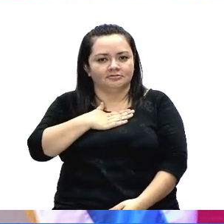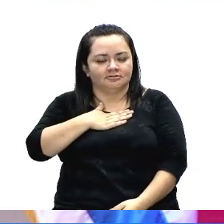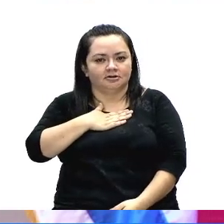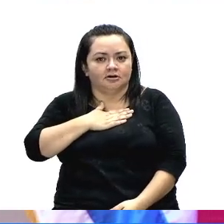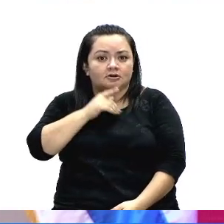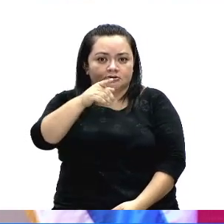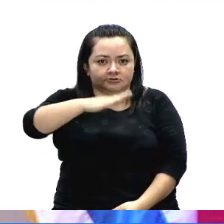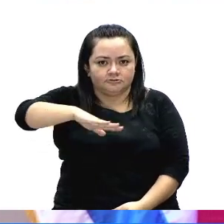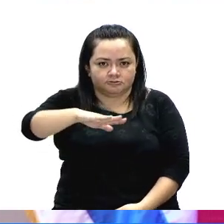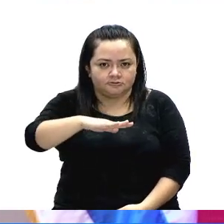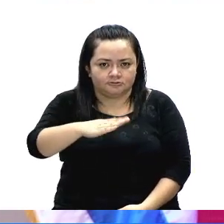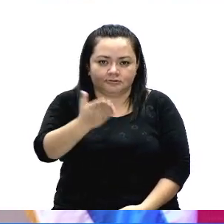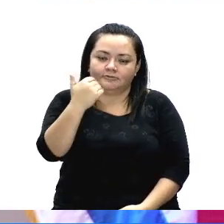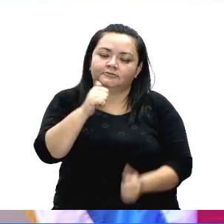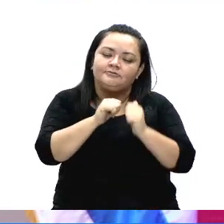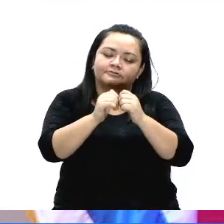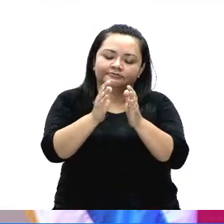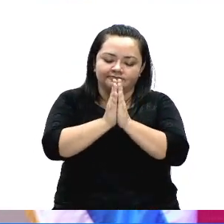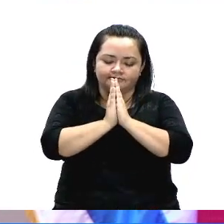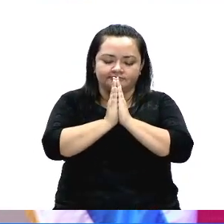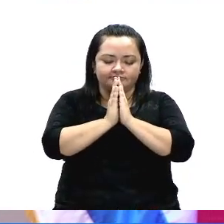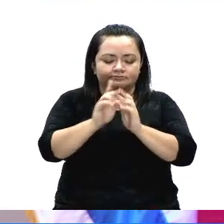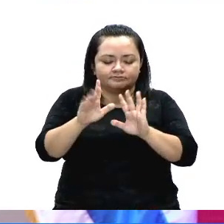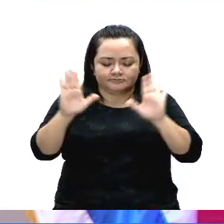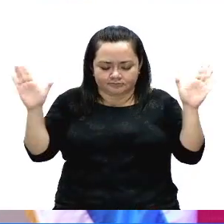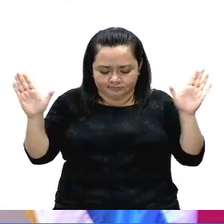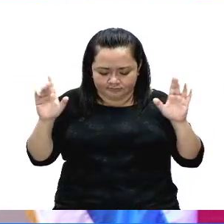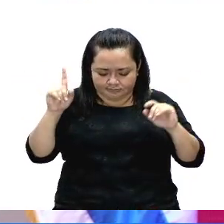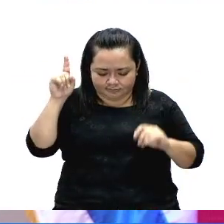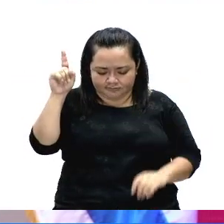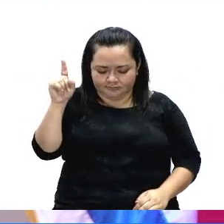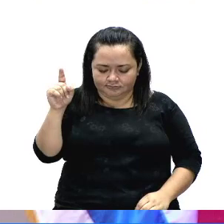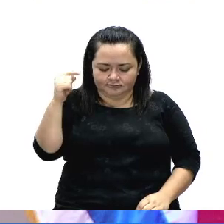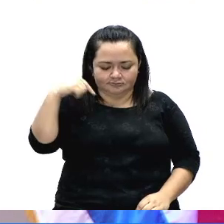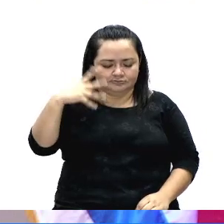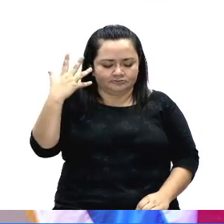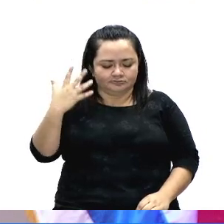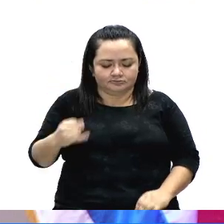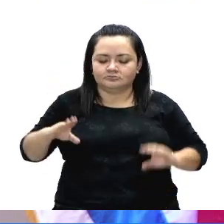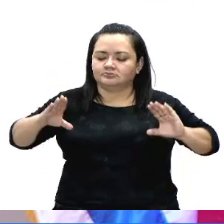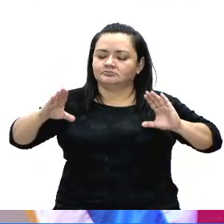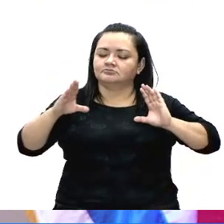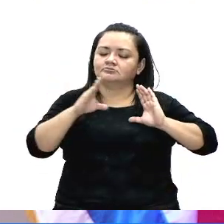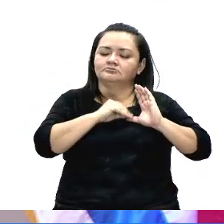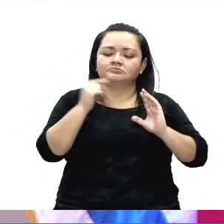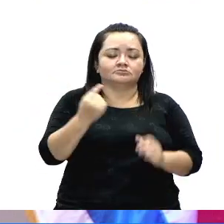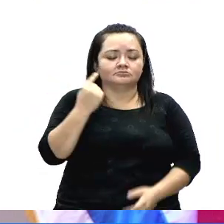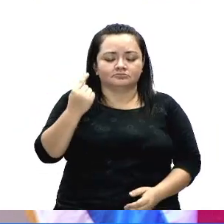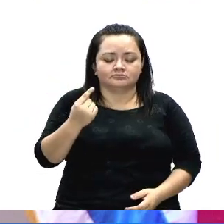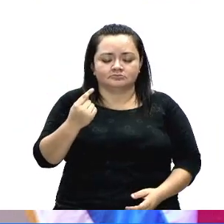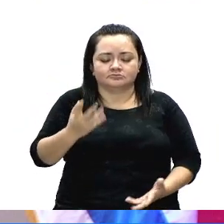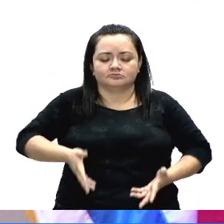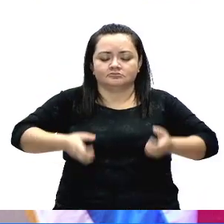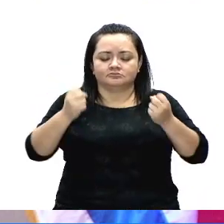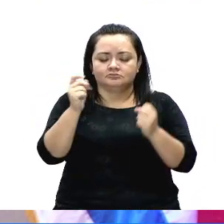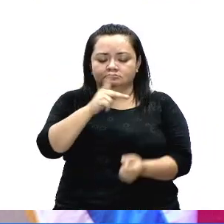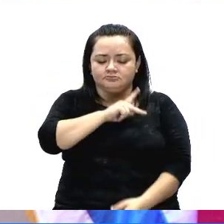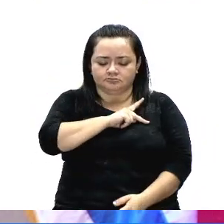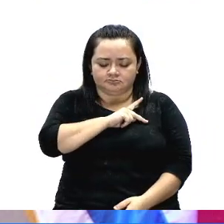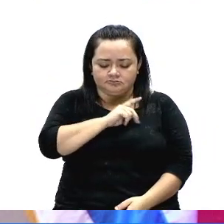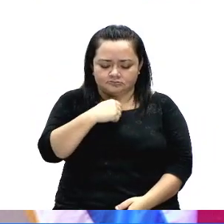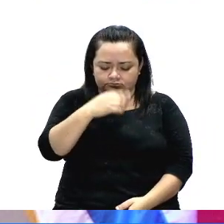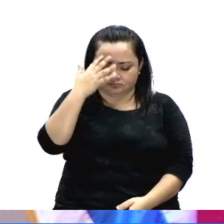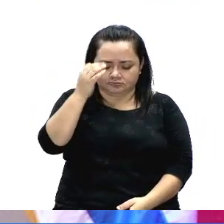usted está ahí haga esta oración conmigo dígale señor jesus yo te recibo hoy como mi único y suficiente salvador personal